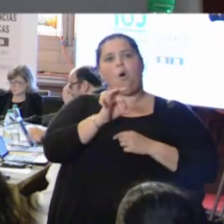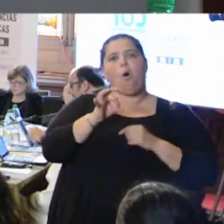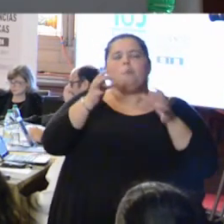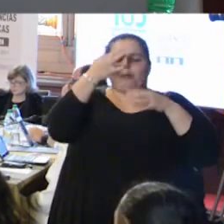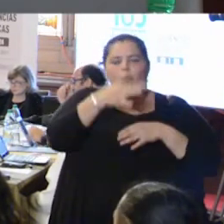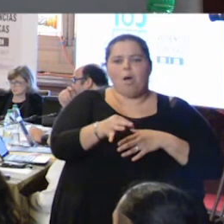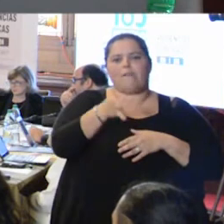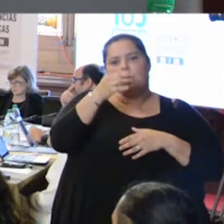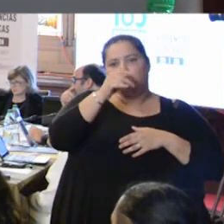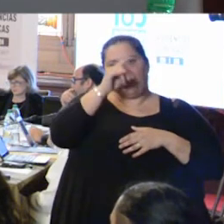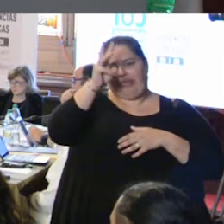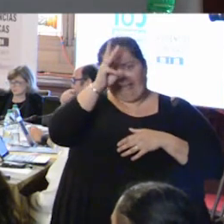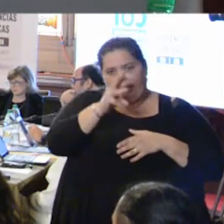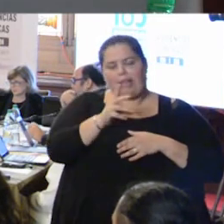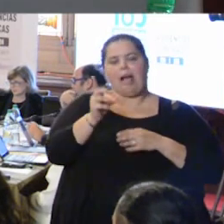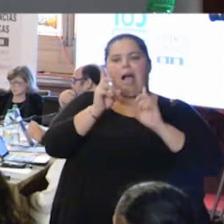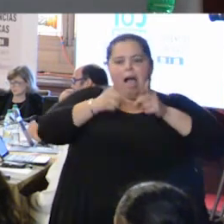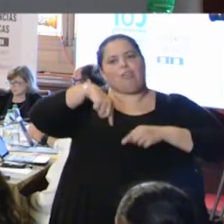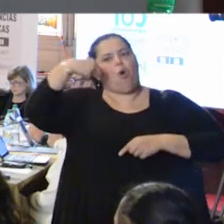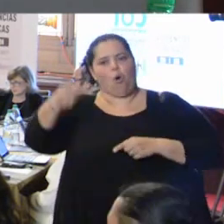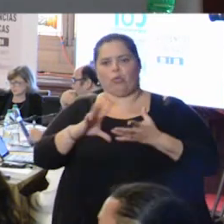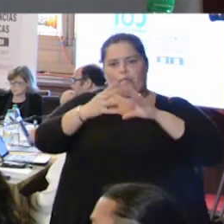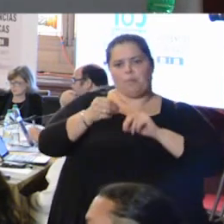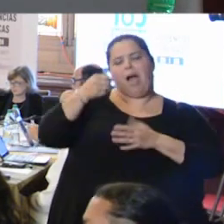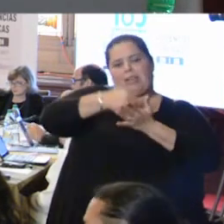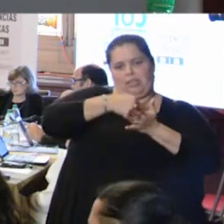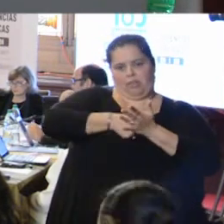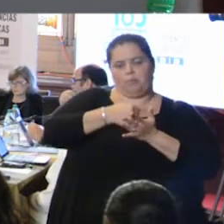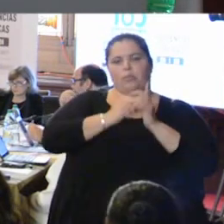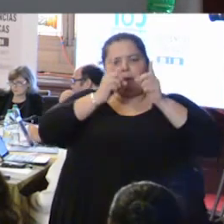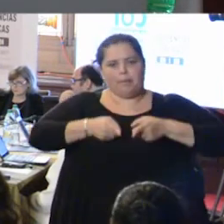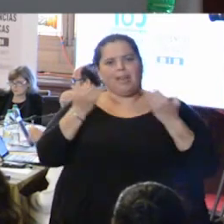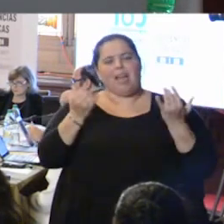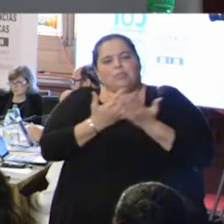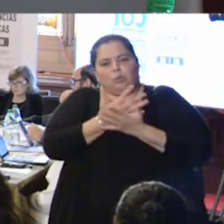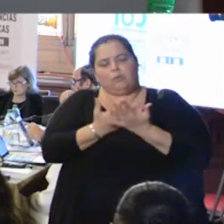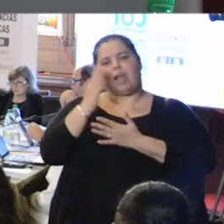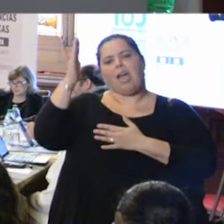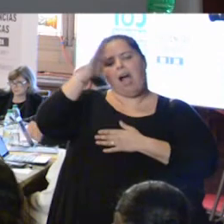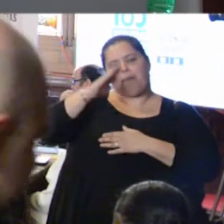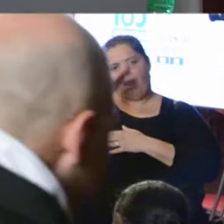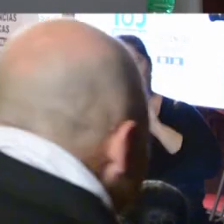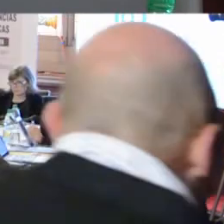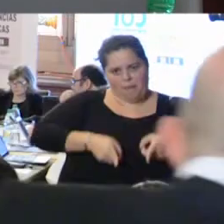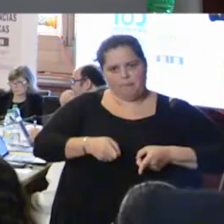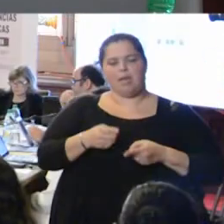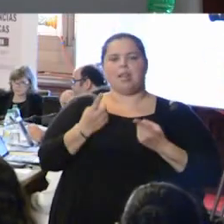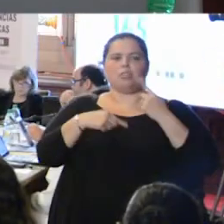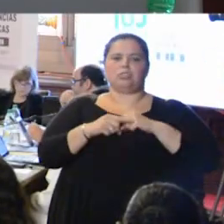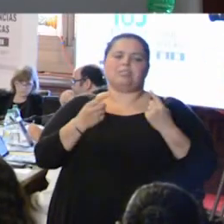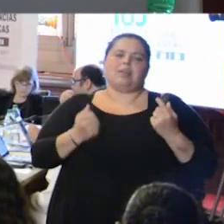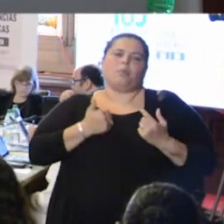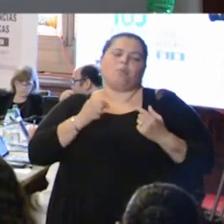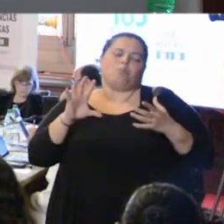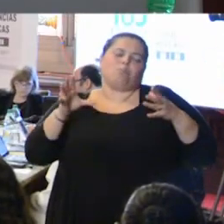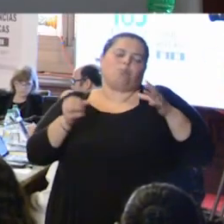los que son particularmente afectados, sino que hay otra serie de activismos que están sufriendo amenazas que no debieran darse si se trata de crear un entorno